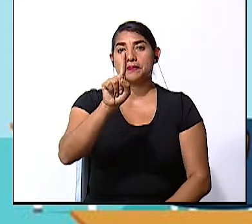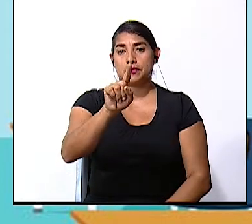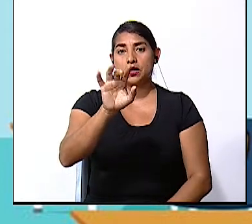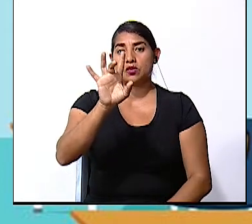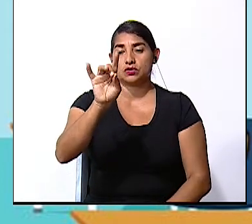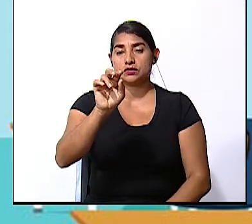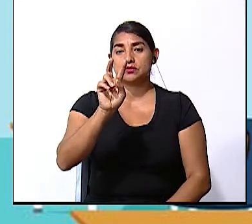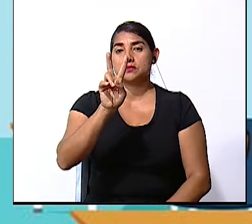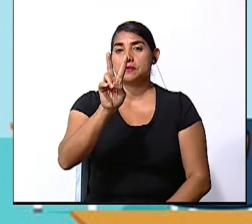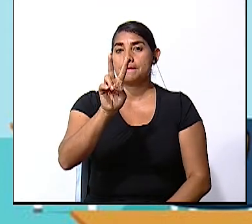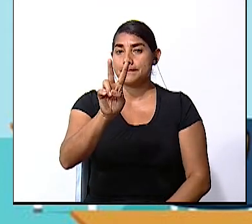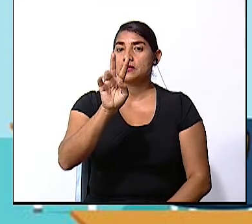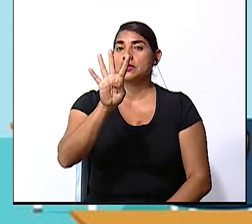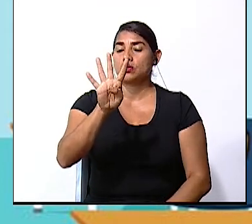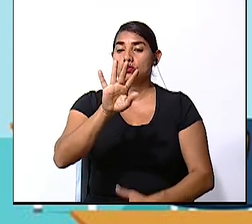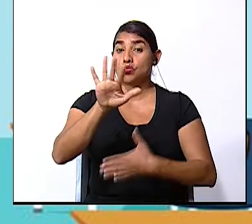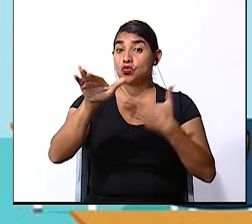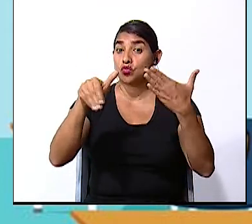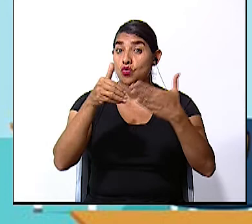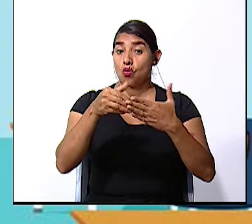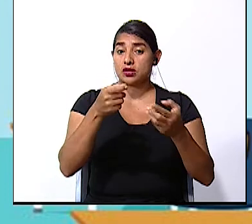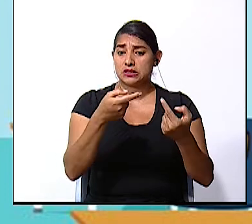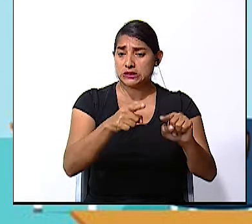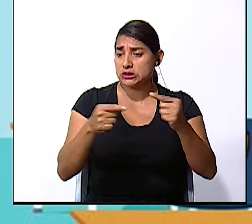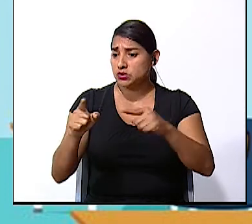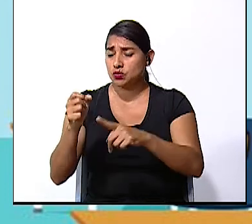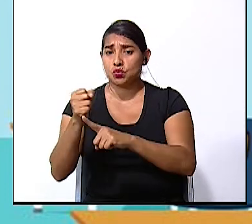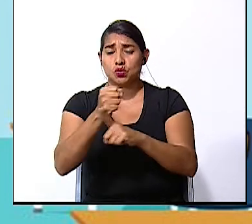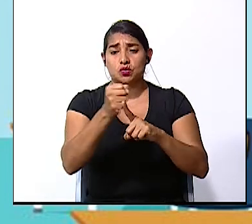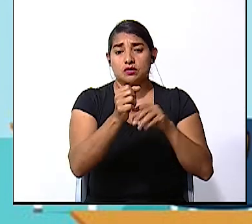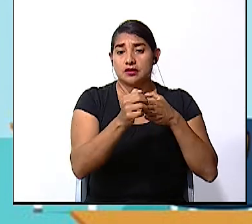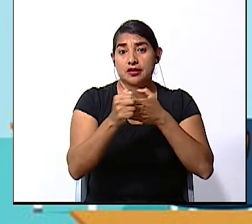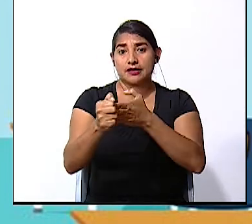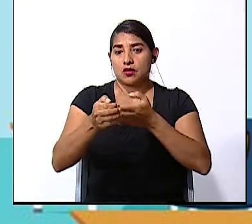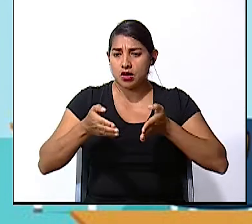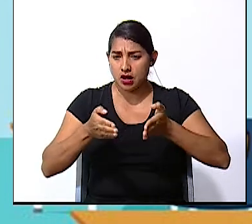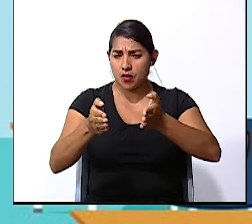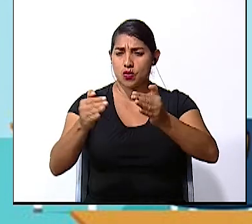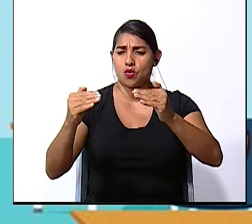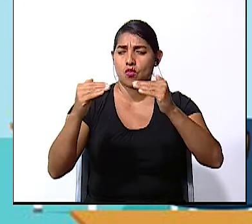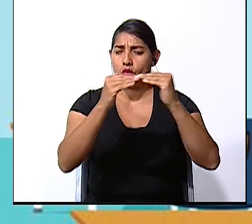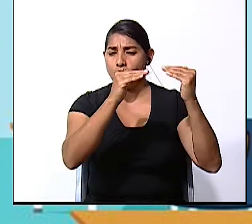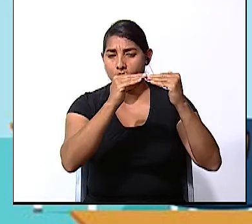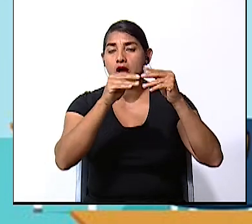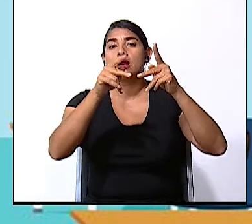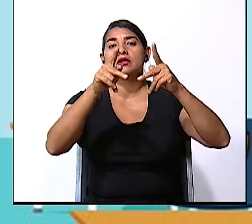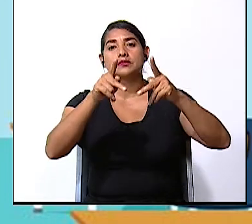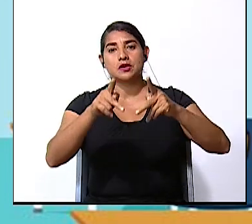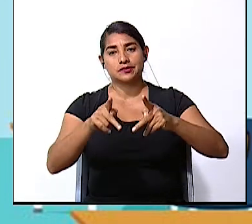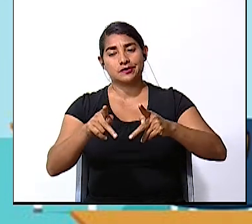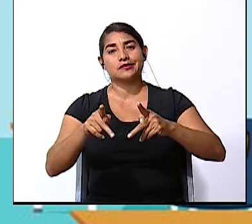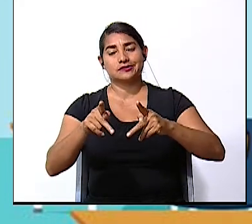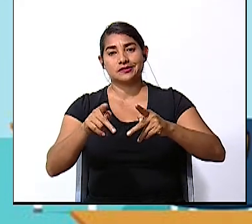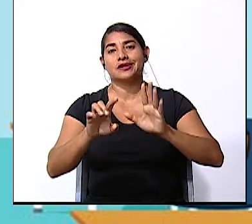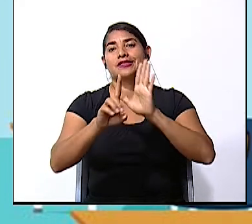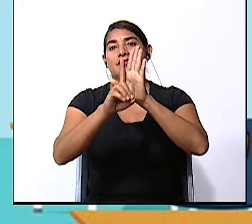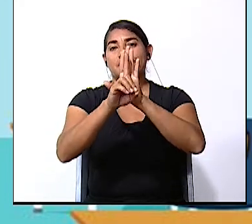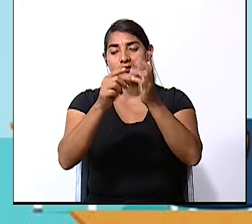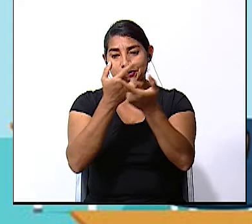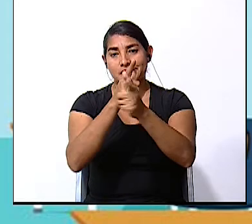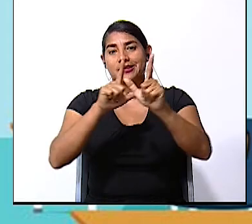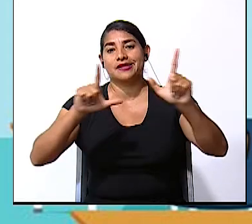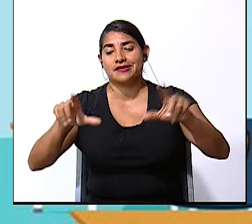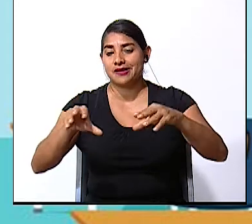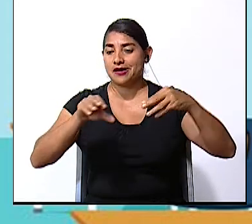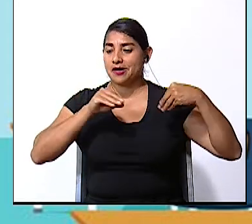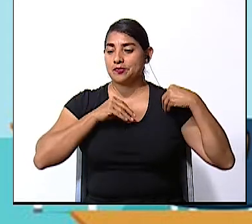1824. Todas estas circunstancias guiaron el camino a la igualdad de las personas. La libertad que se